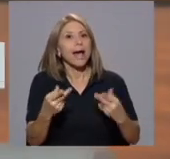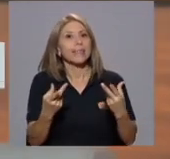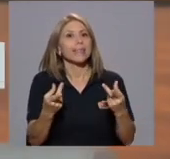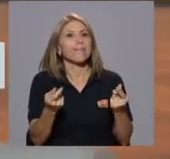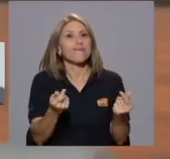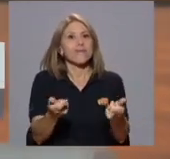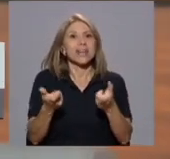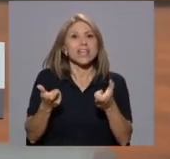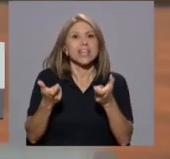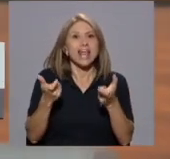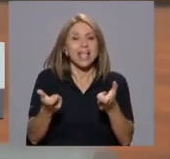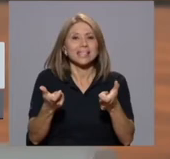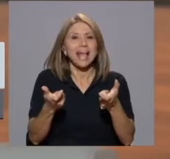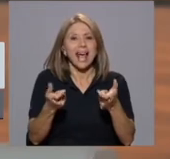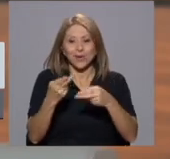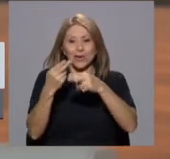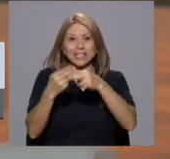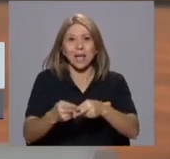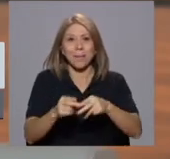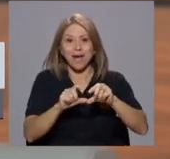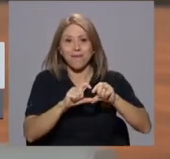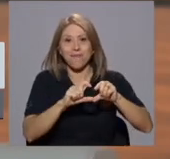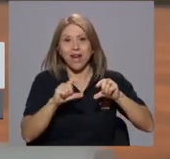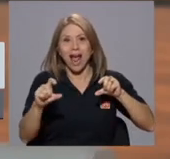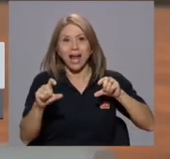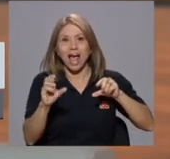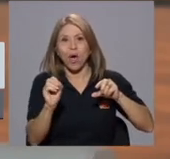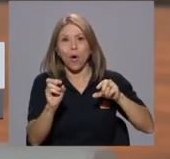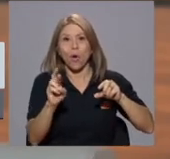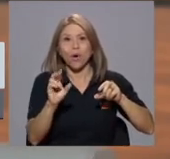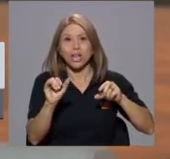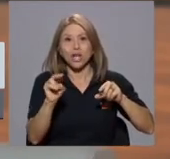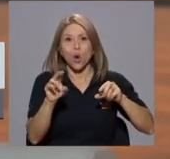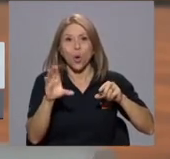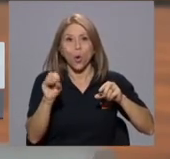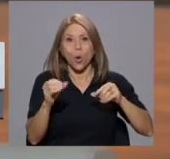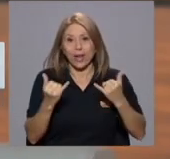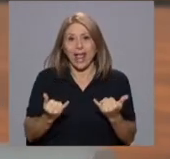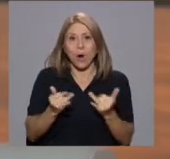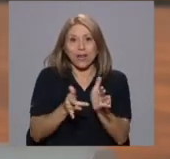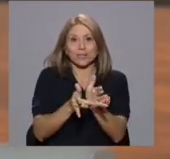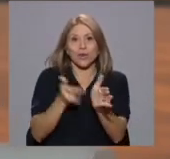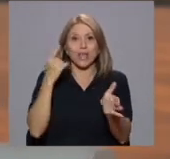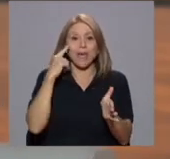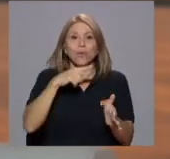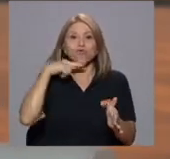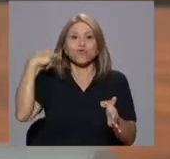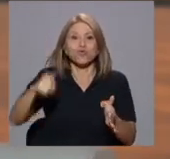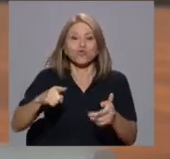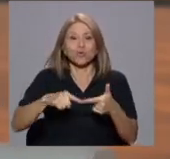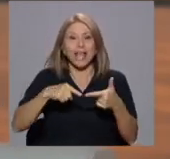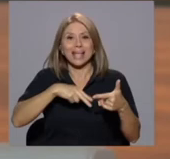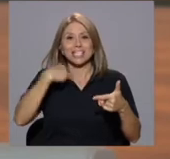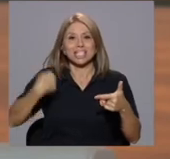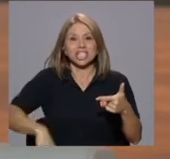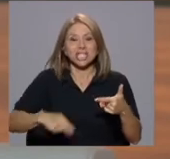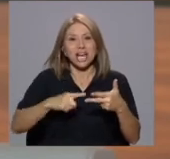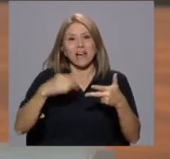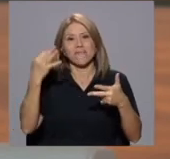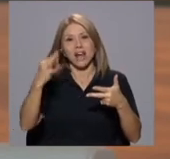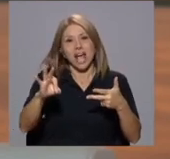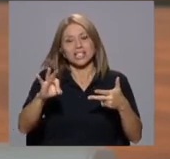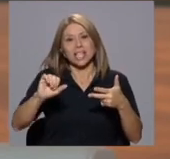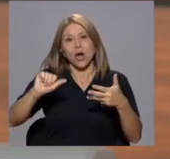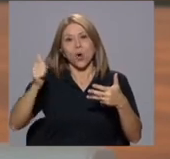se llama la Franja del Orinoco, que está siendo ahora explotada fundamentalmente por Rusia, China, ahí también está Francia y otros países, pero Rusia